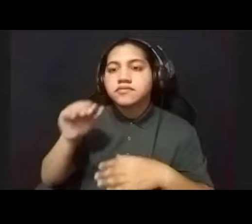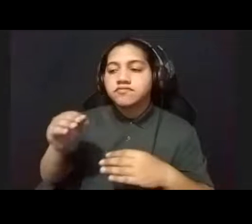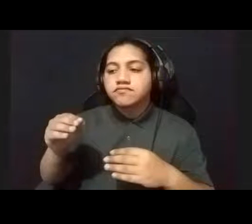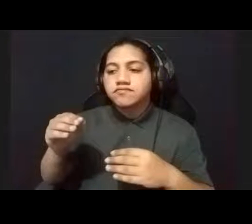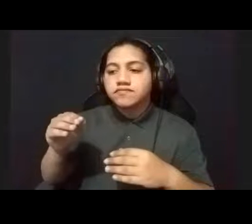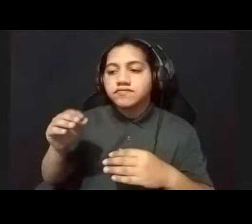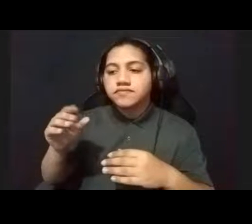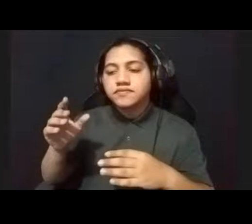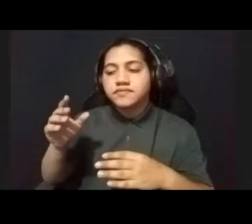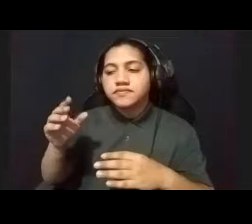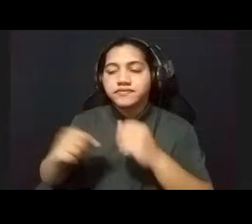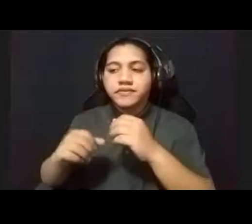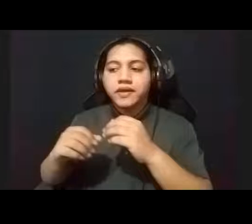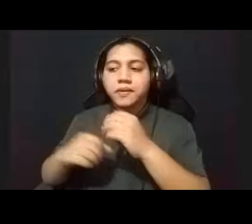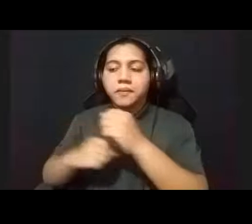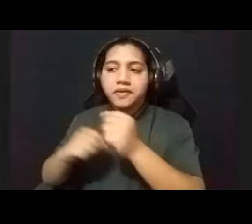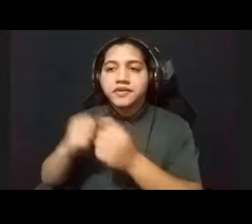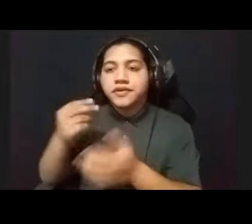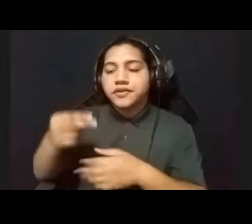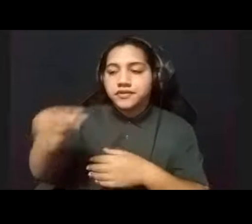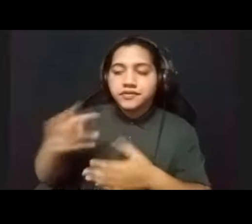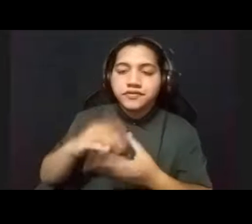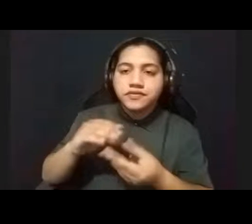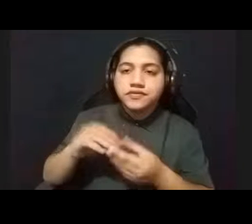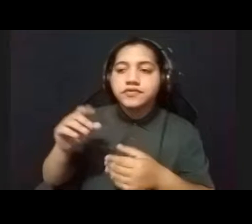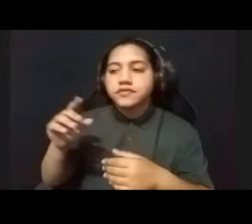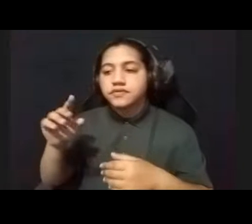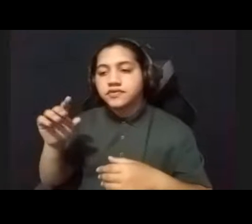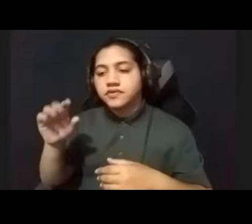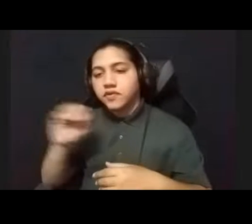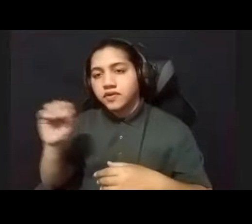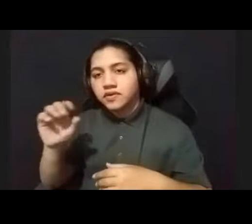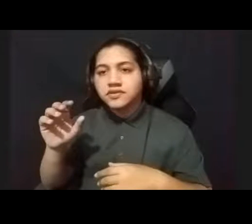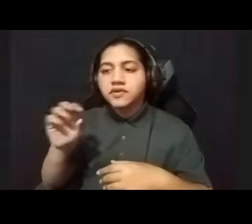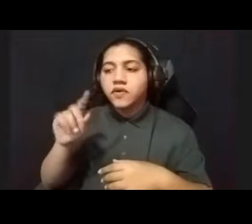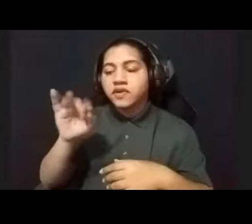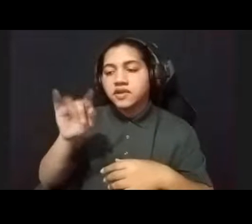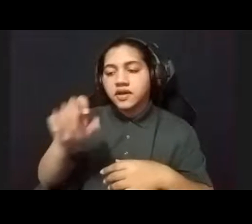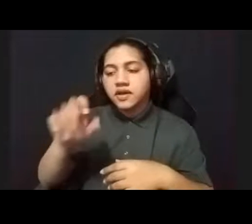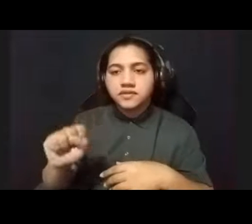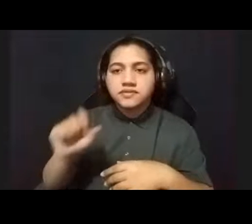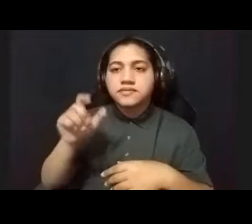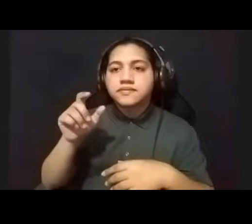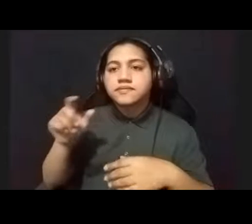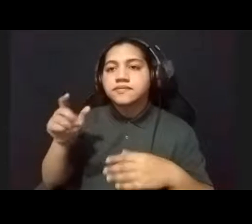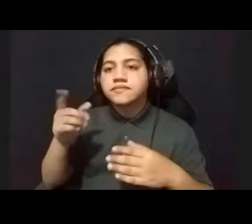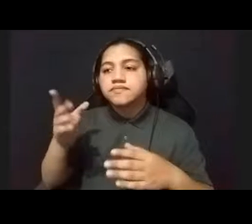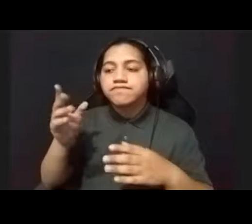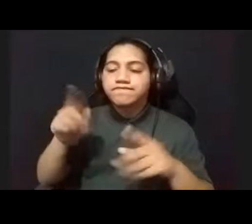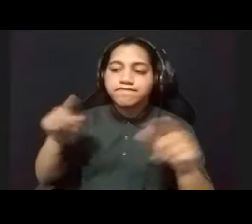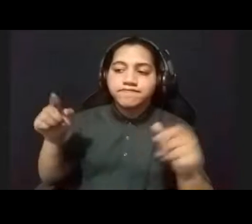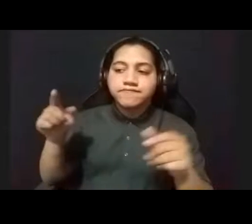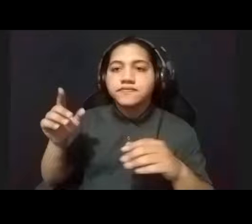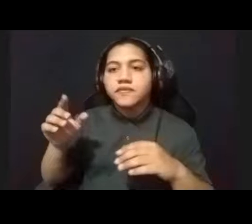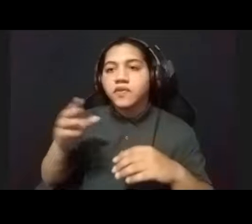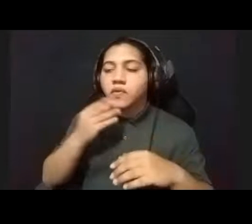más antiguas, cuentos de animales venidos de India y Persia, por intermedio de versiones griegas, judías y árabes que